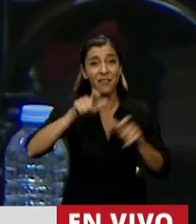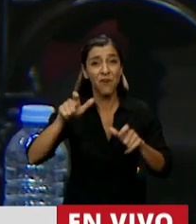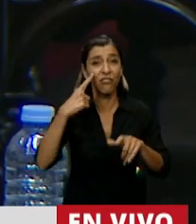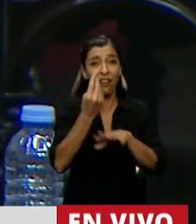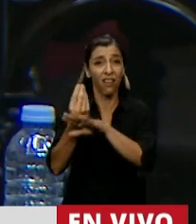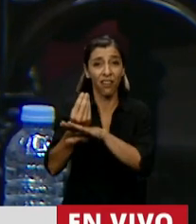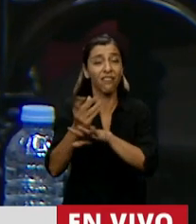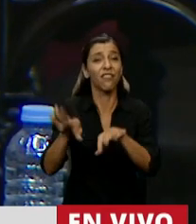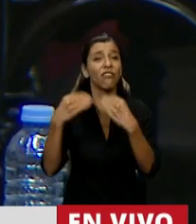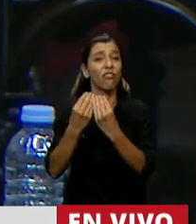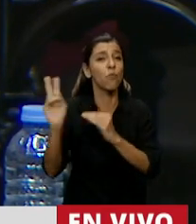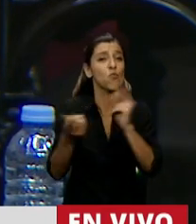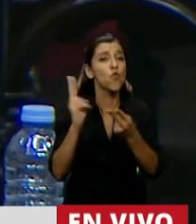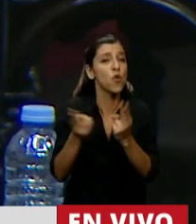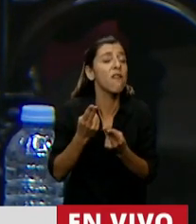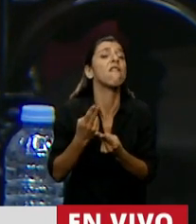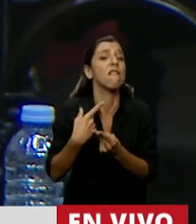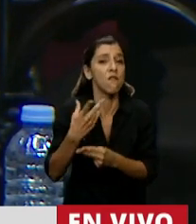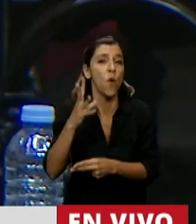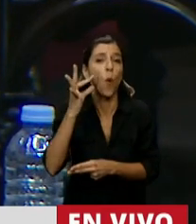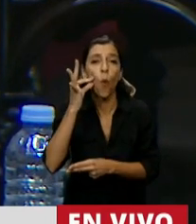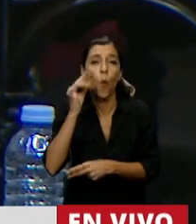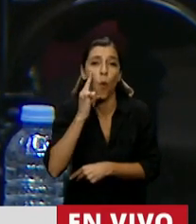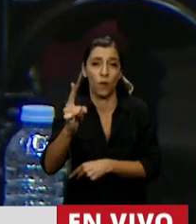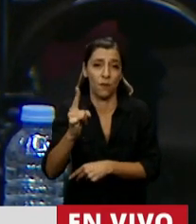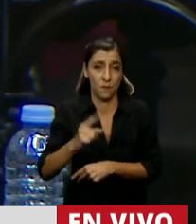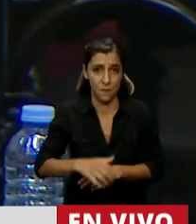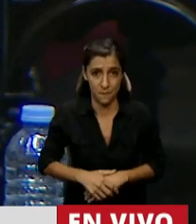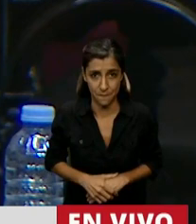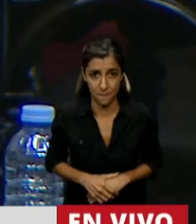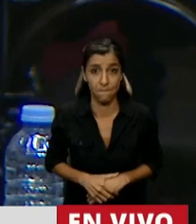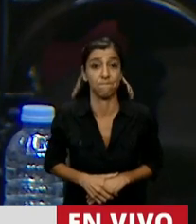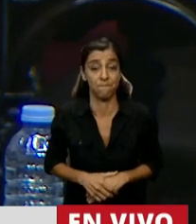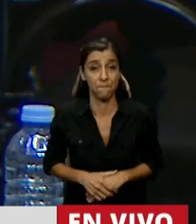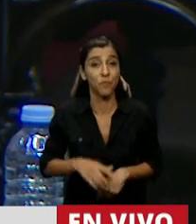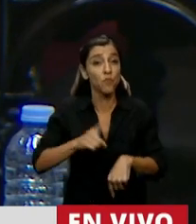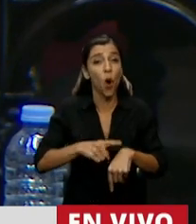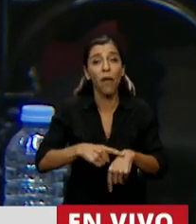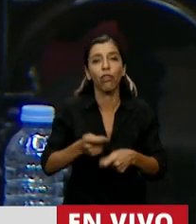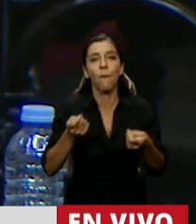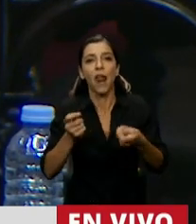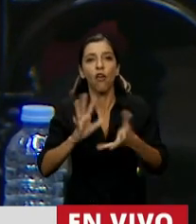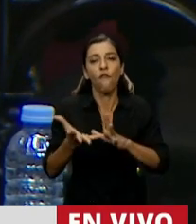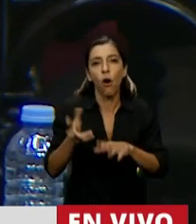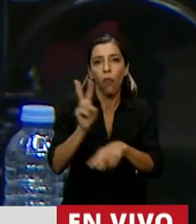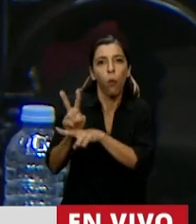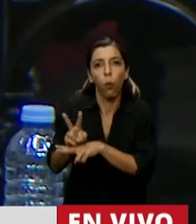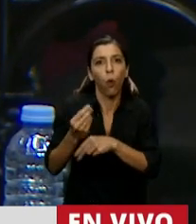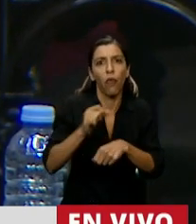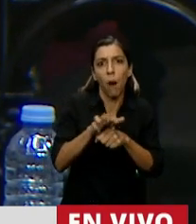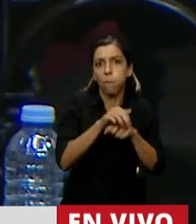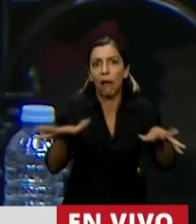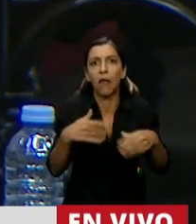donde la gestión de la pandemia ha sido verdaderamente desastrosa en muchas provincias